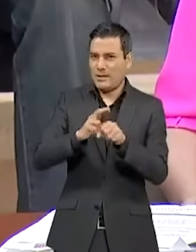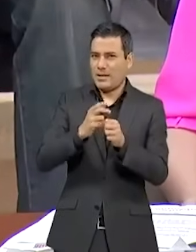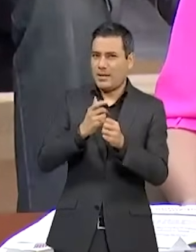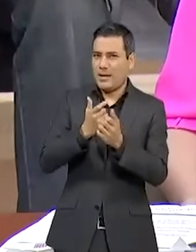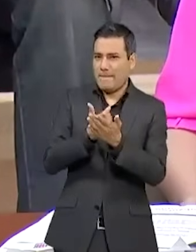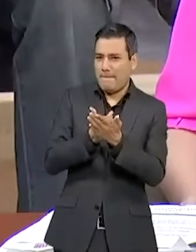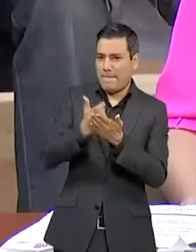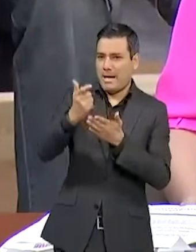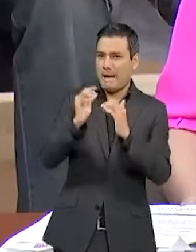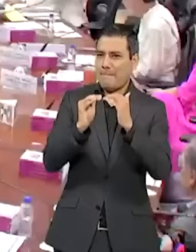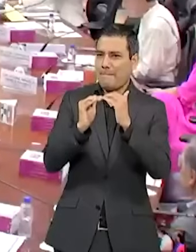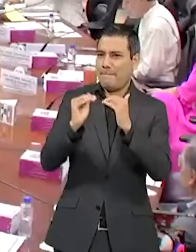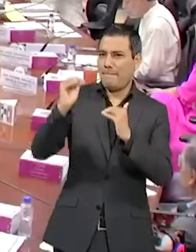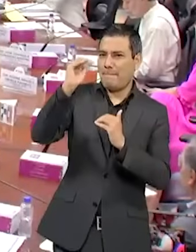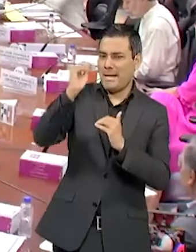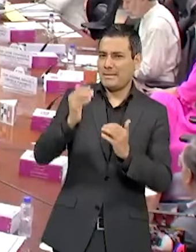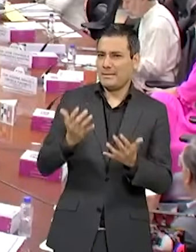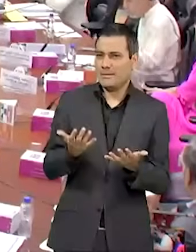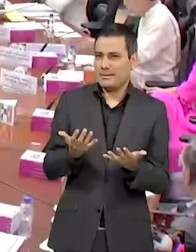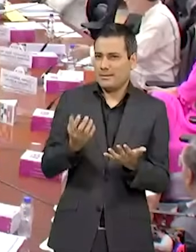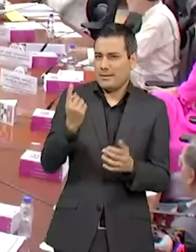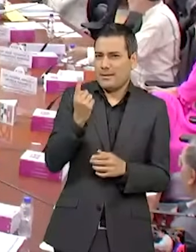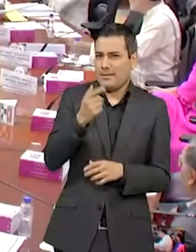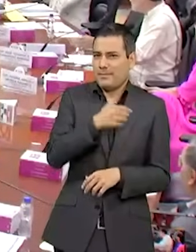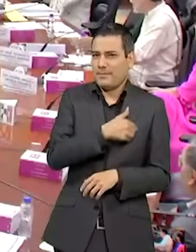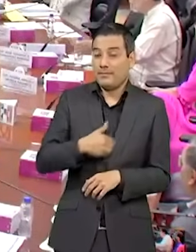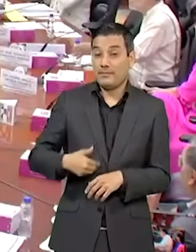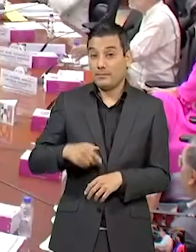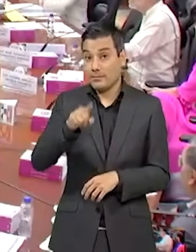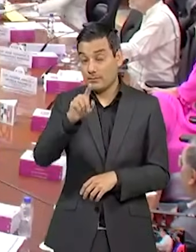Creo que quiere hacer una moción.